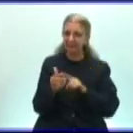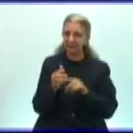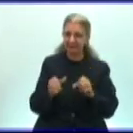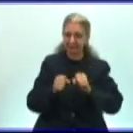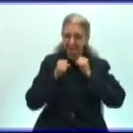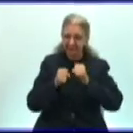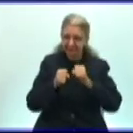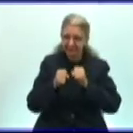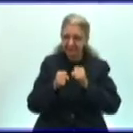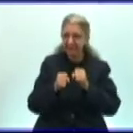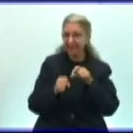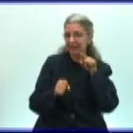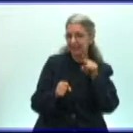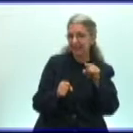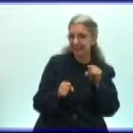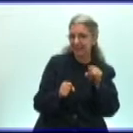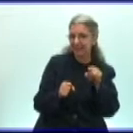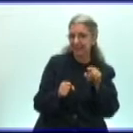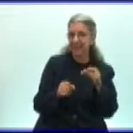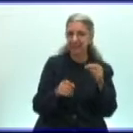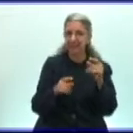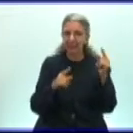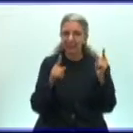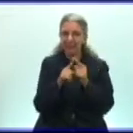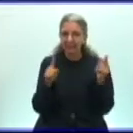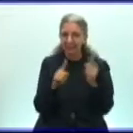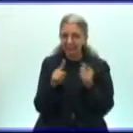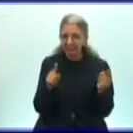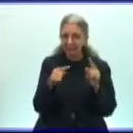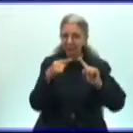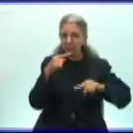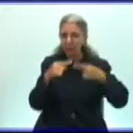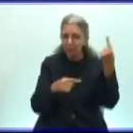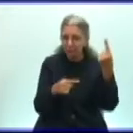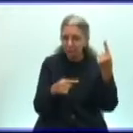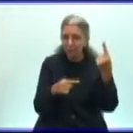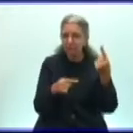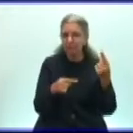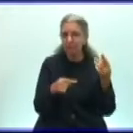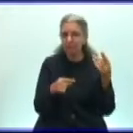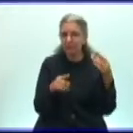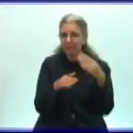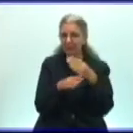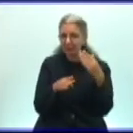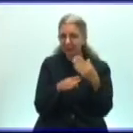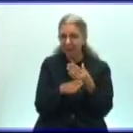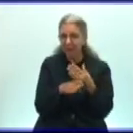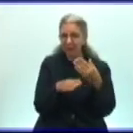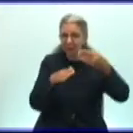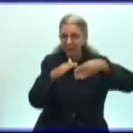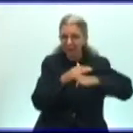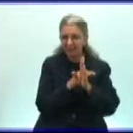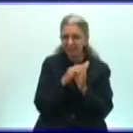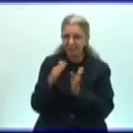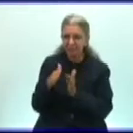magnitud física que mide la oposición de los medios al paso de la corriente eléctrica.